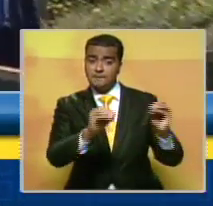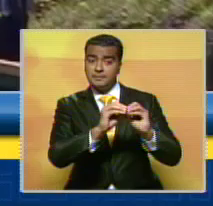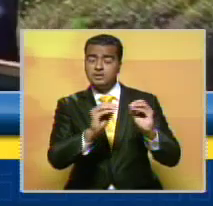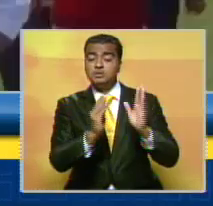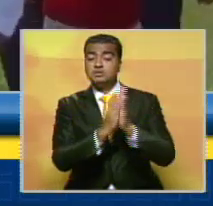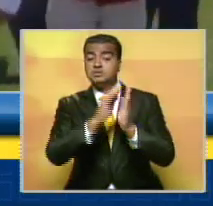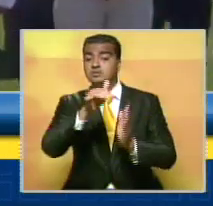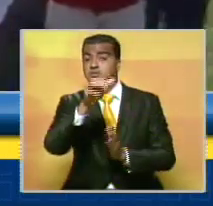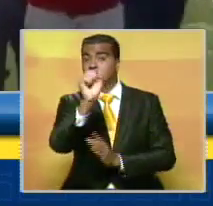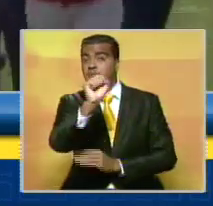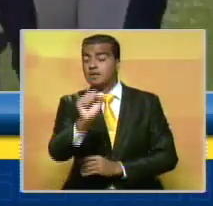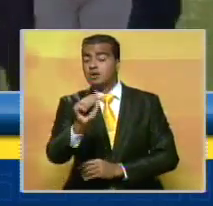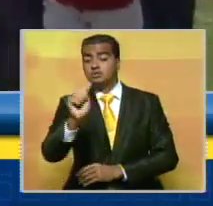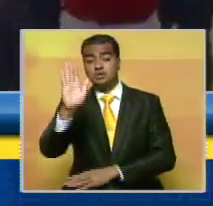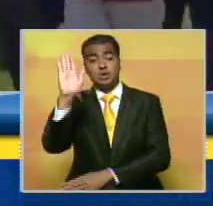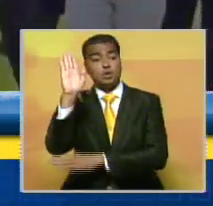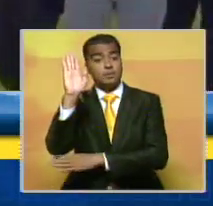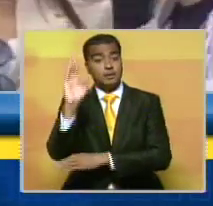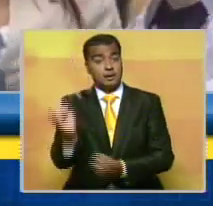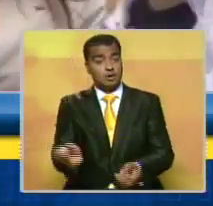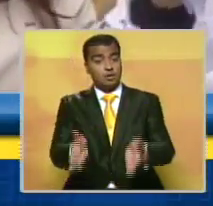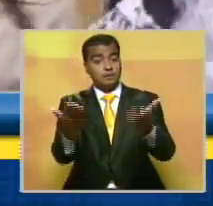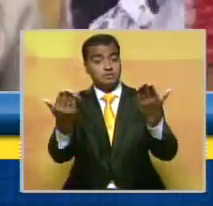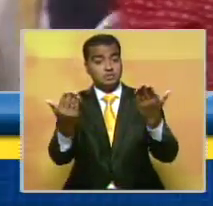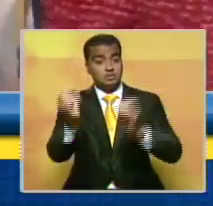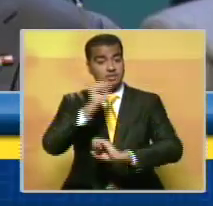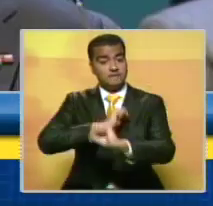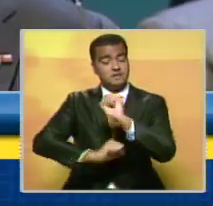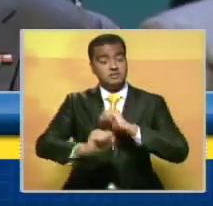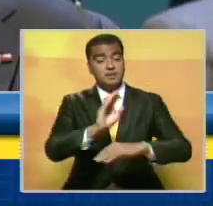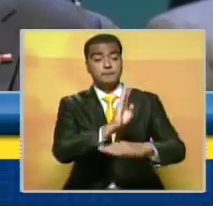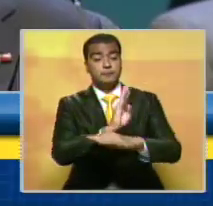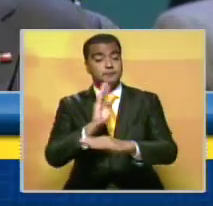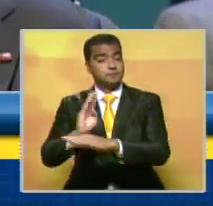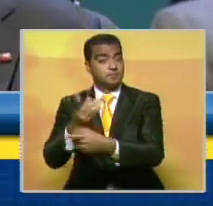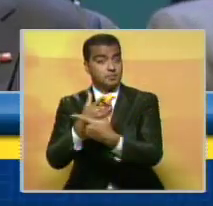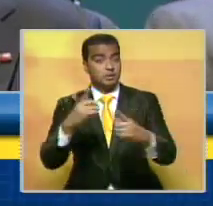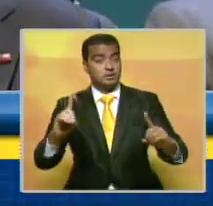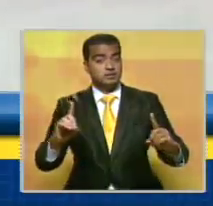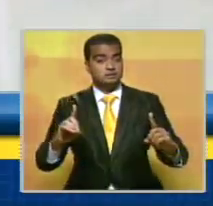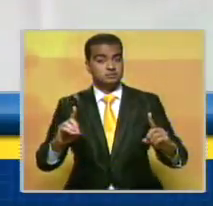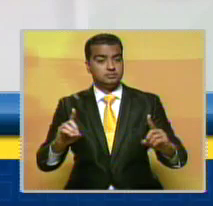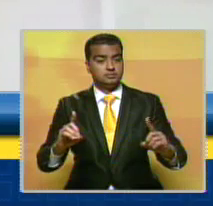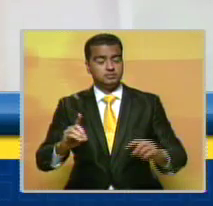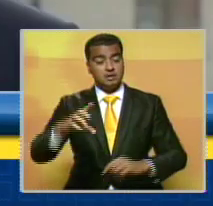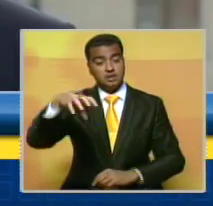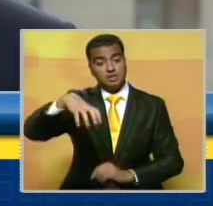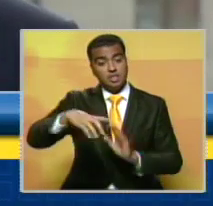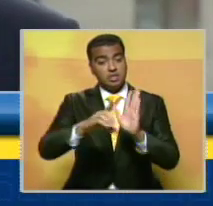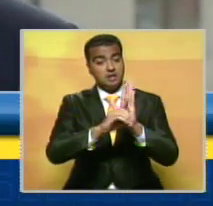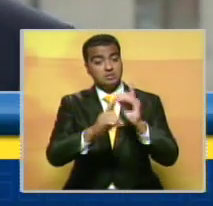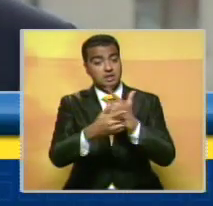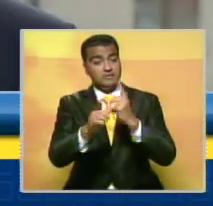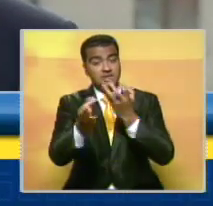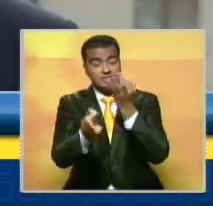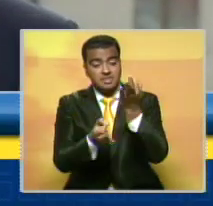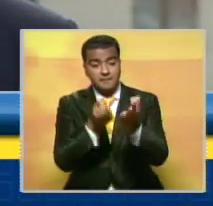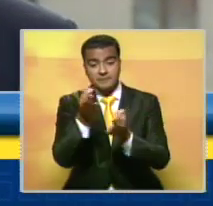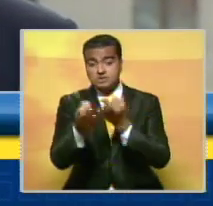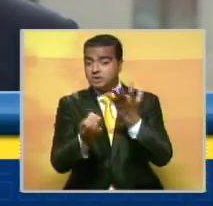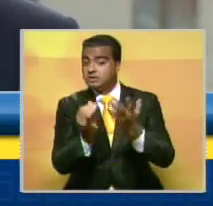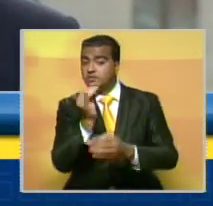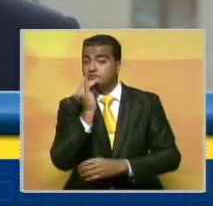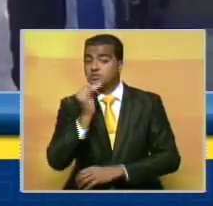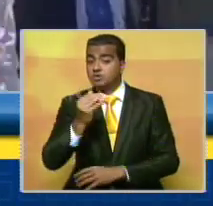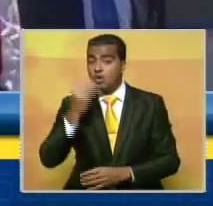José sobre el compromiso con la promoción, defensa y protección de la democracia, el Estado de Derecho y las libertades de expresión,